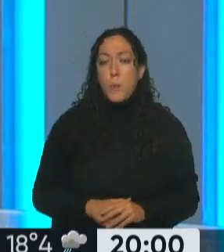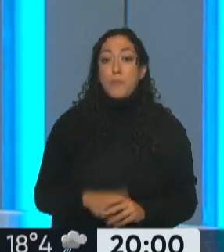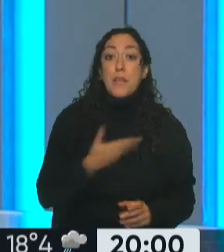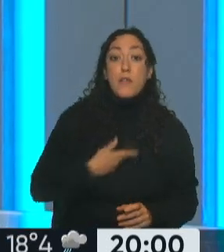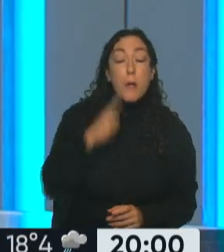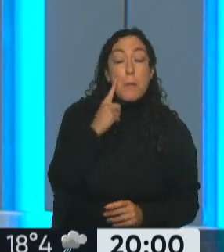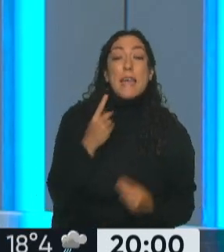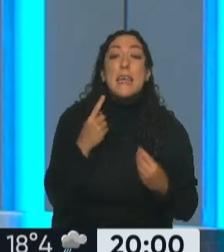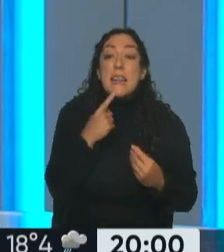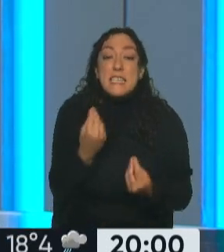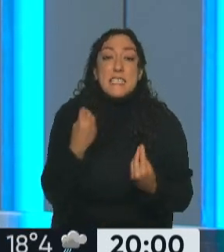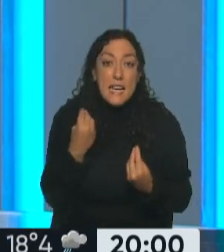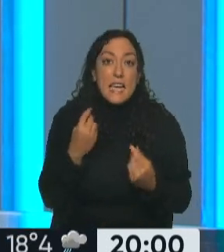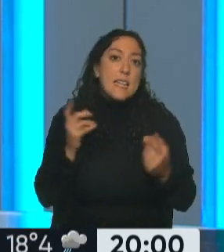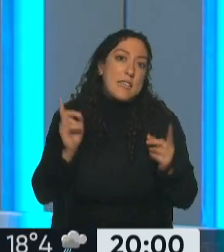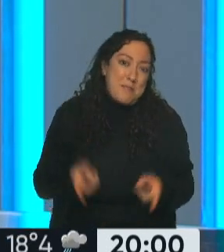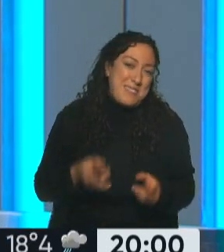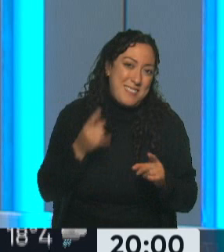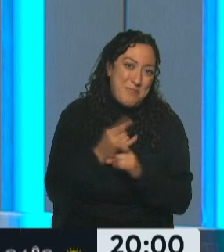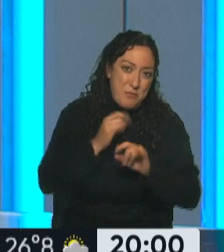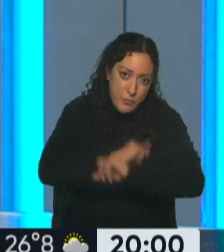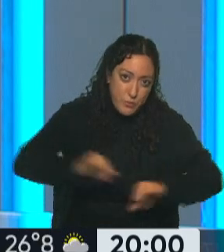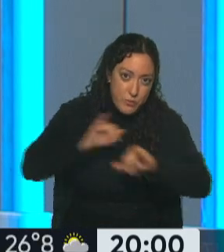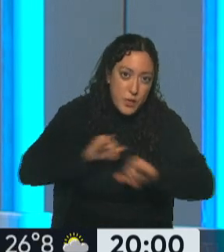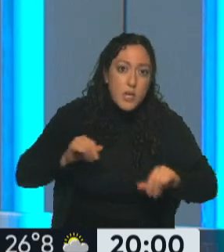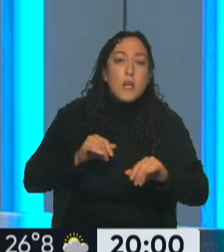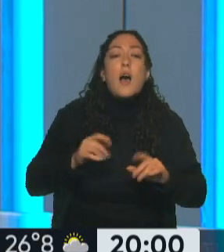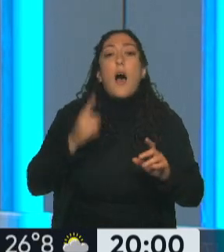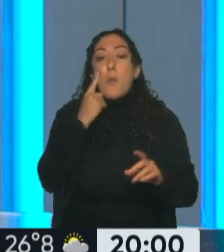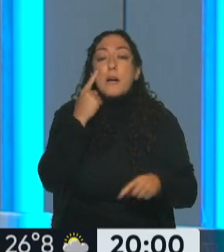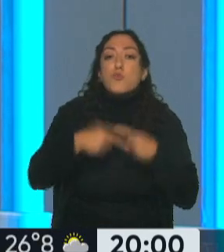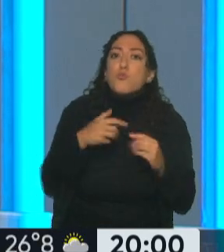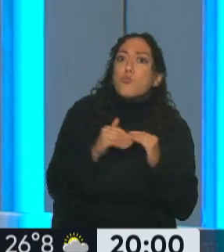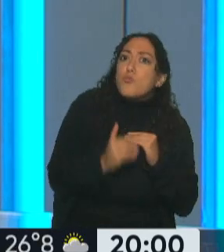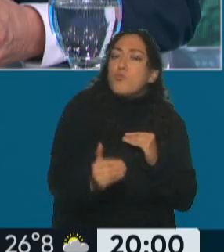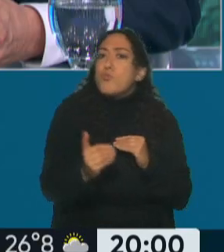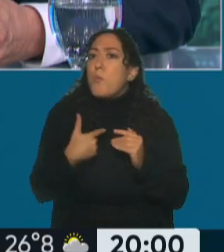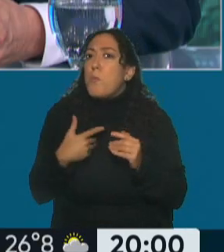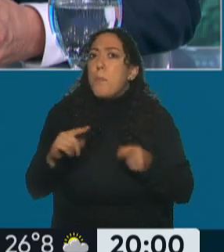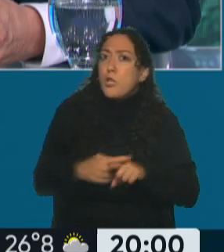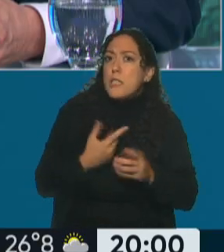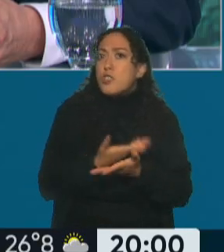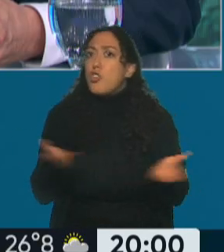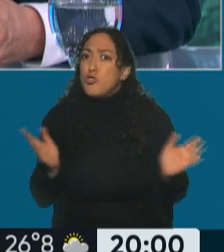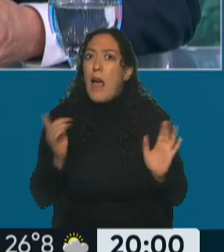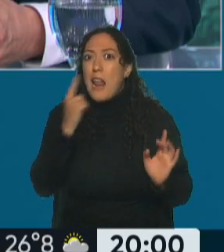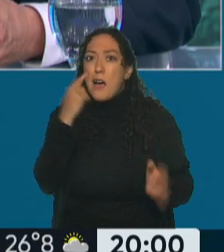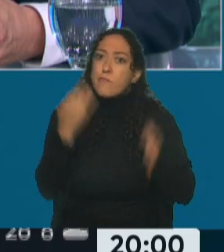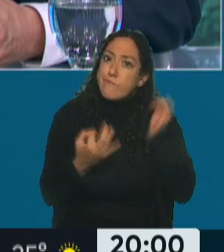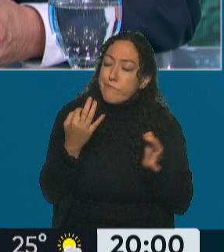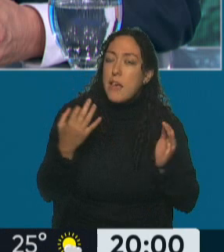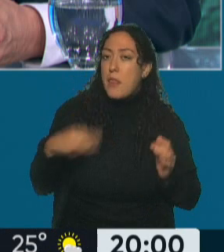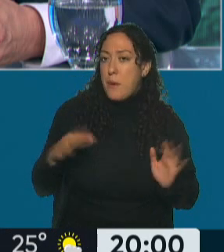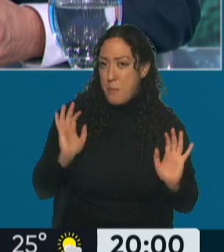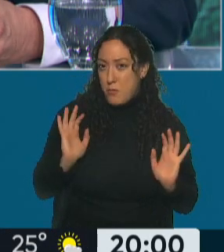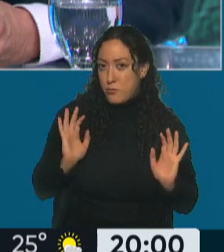fondo en casi todos sus comunicados, ¿no? Hay que ver la sustentabilidad política y social también de las medidas. Exactamente, porque por un lado está planteando esto que